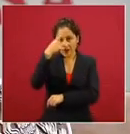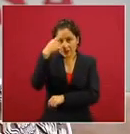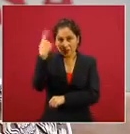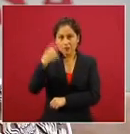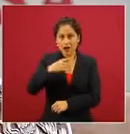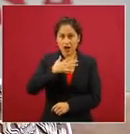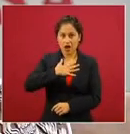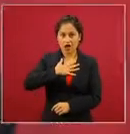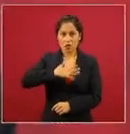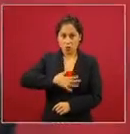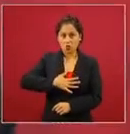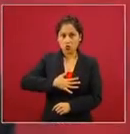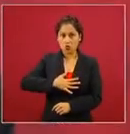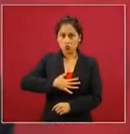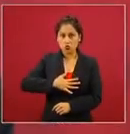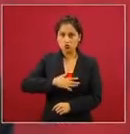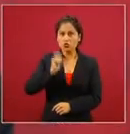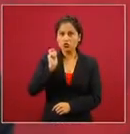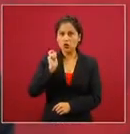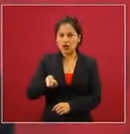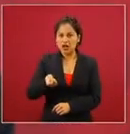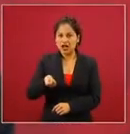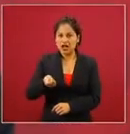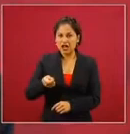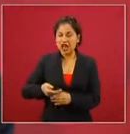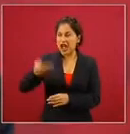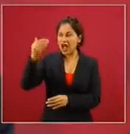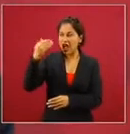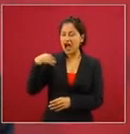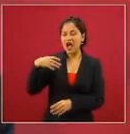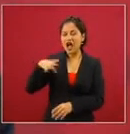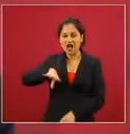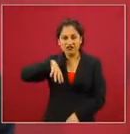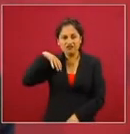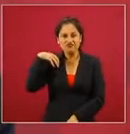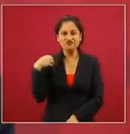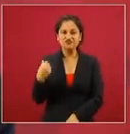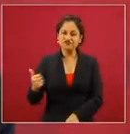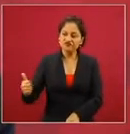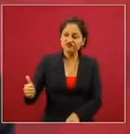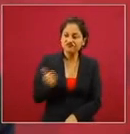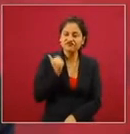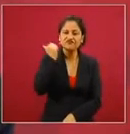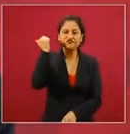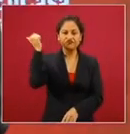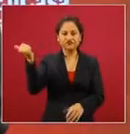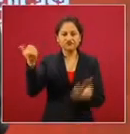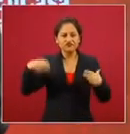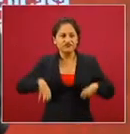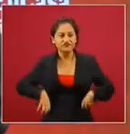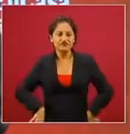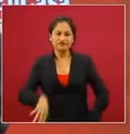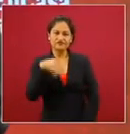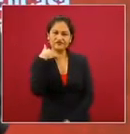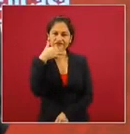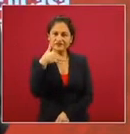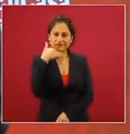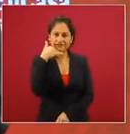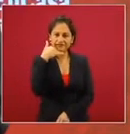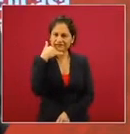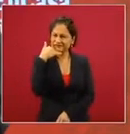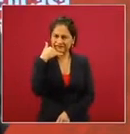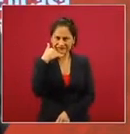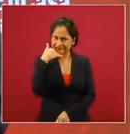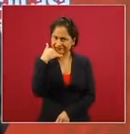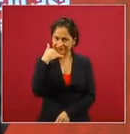sucedan abusos de autoridad, actos de corrupción. Por eso a